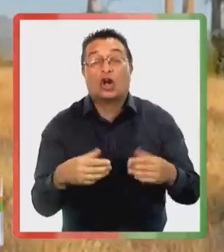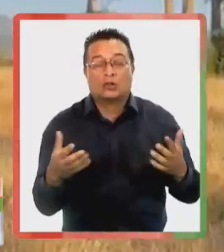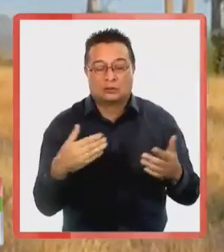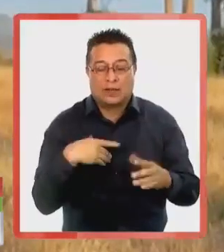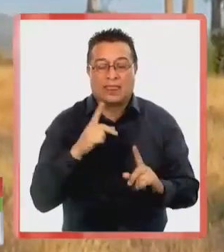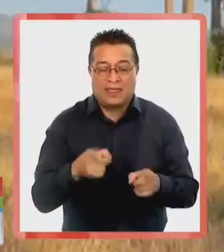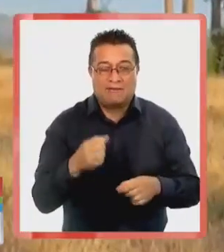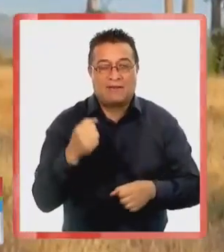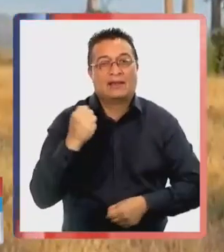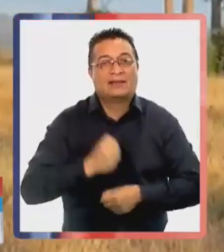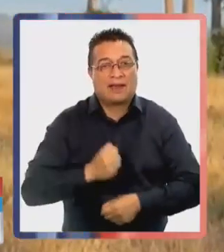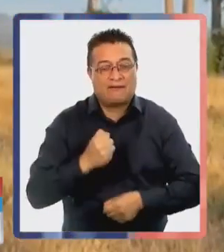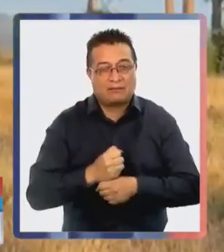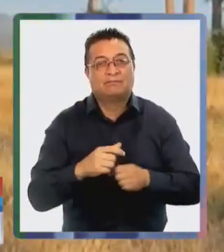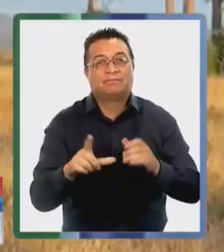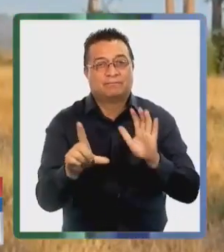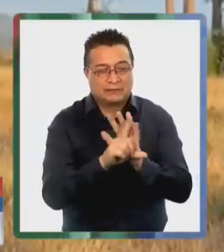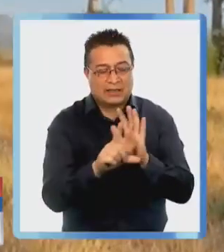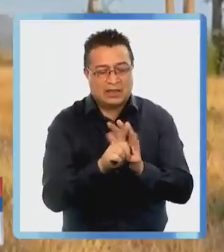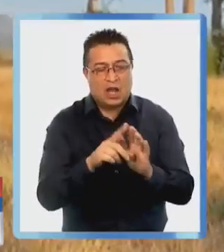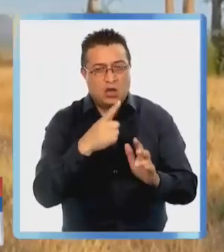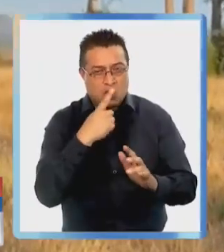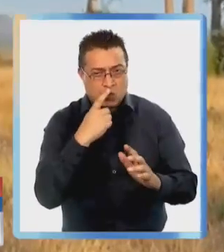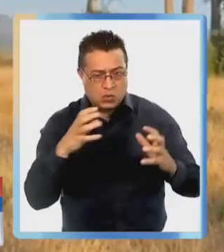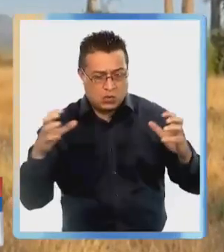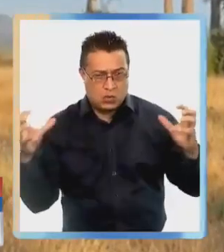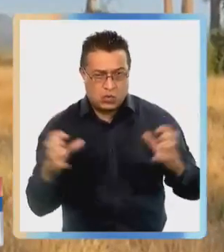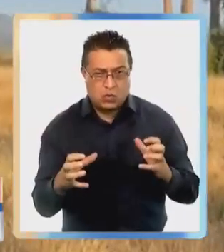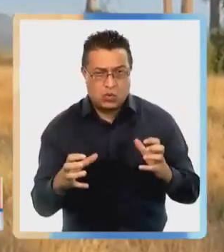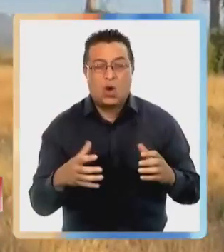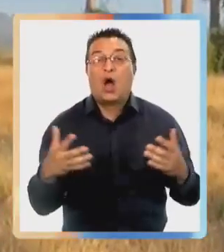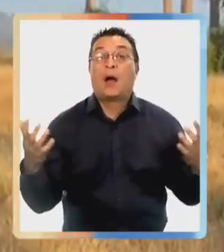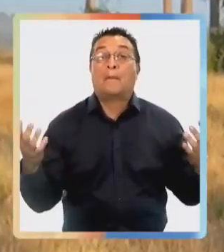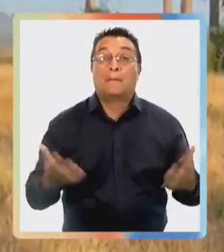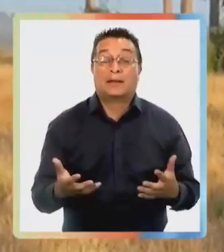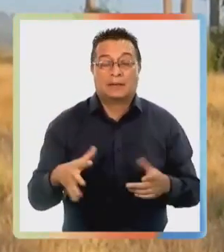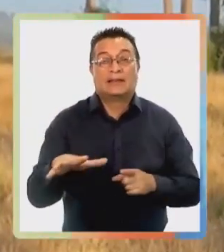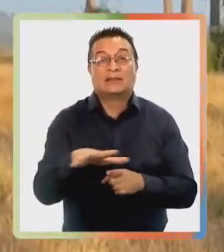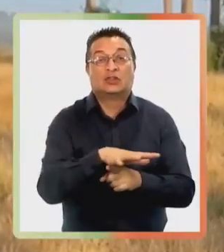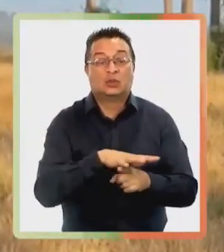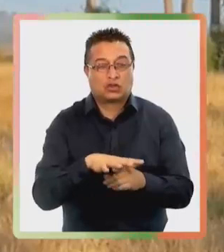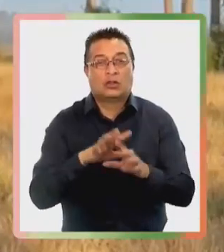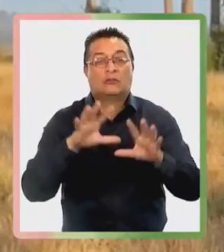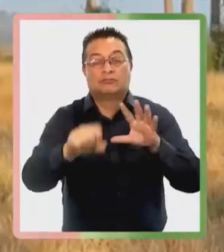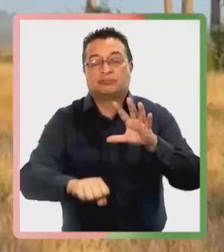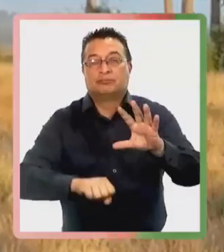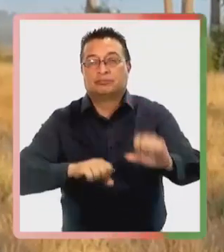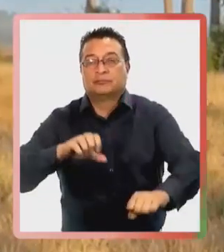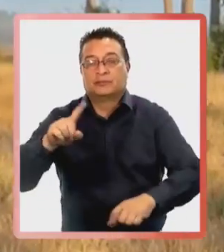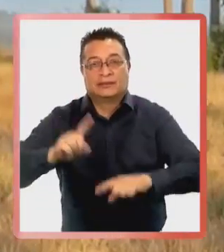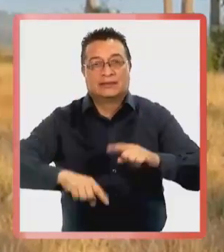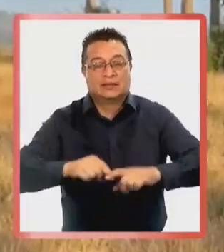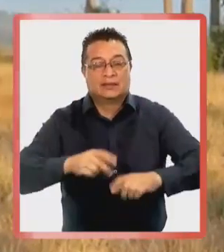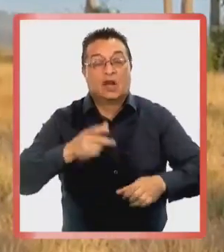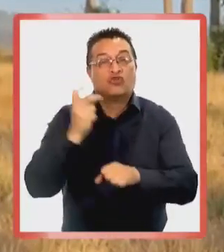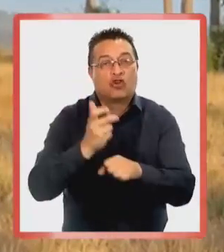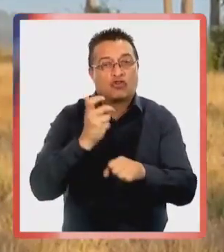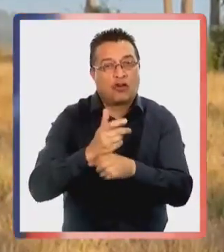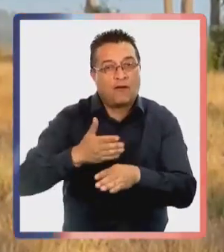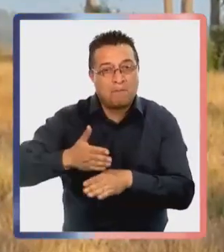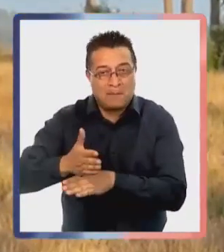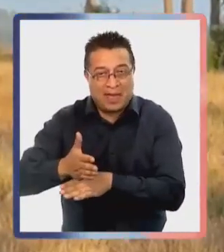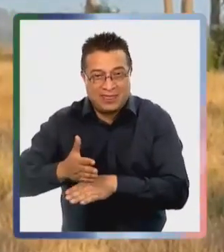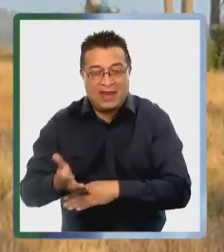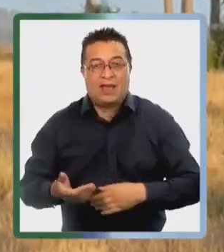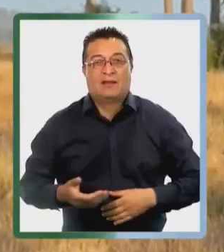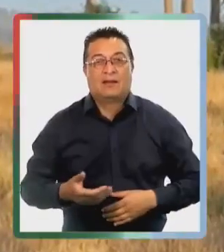leyes que sean muy duras respecto de situaciones de usurpación, del robo de madera y también atacar